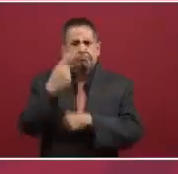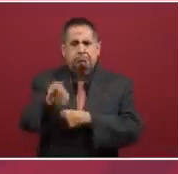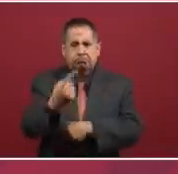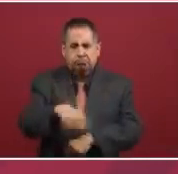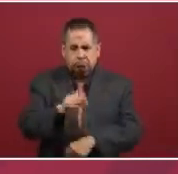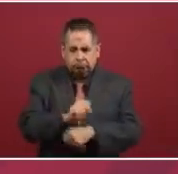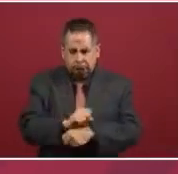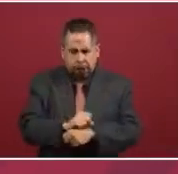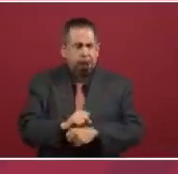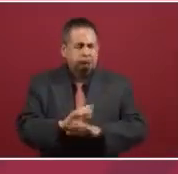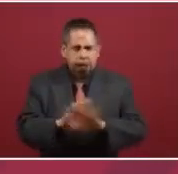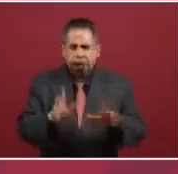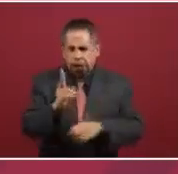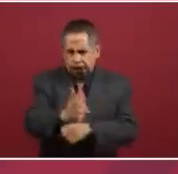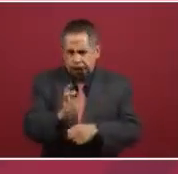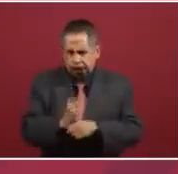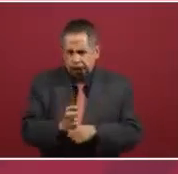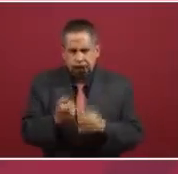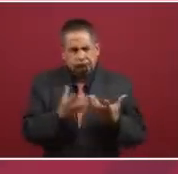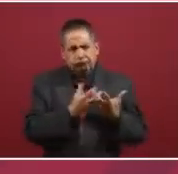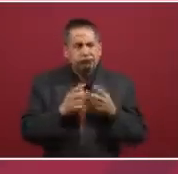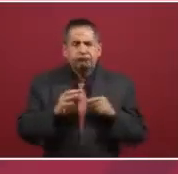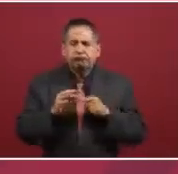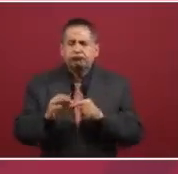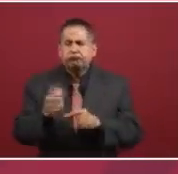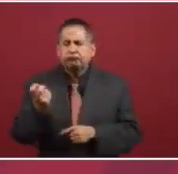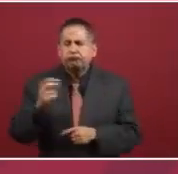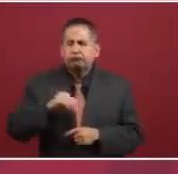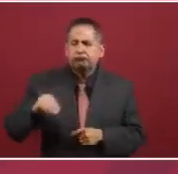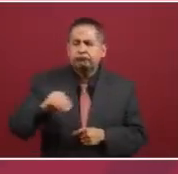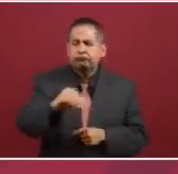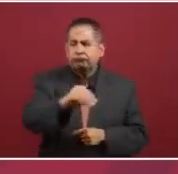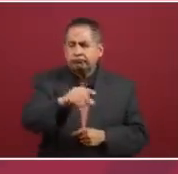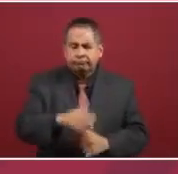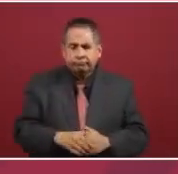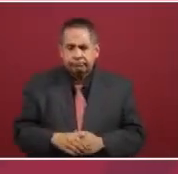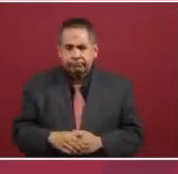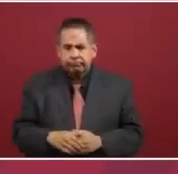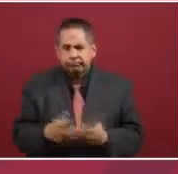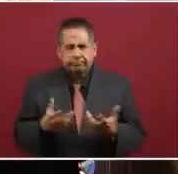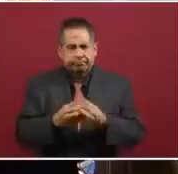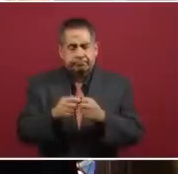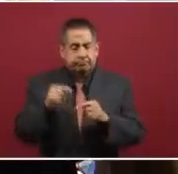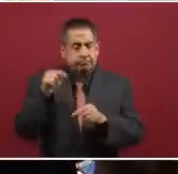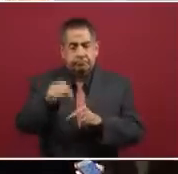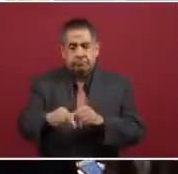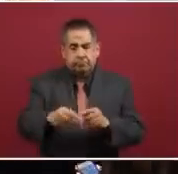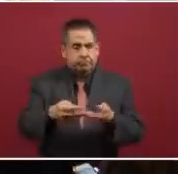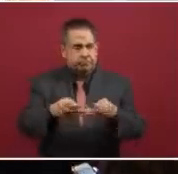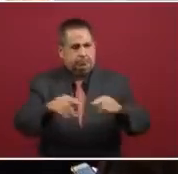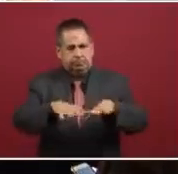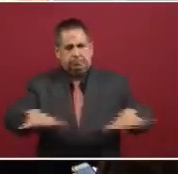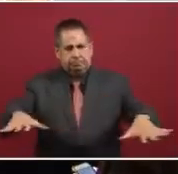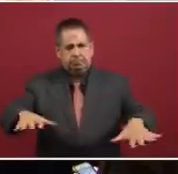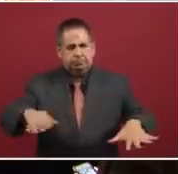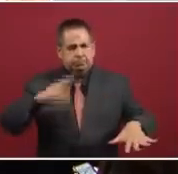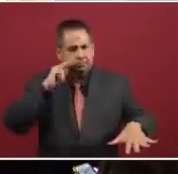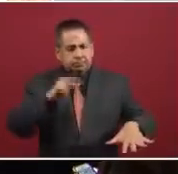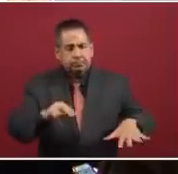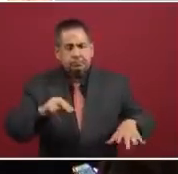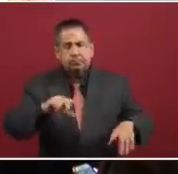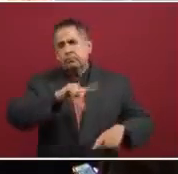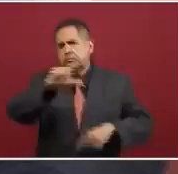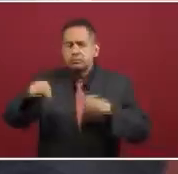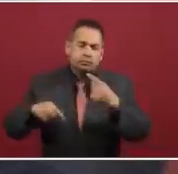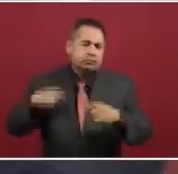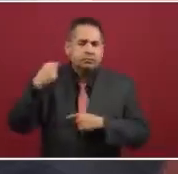próxima vamos a hacer una gira. Y esperaría. Vamos a tierra y también vamos a ir